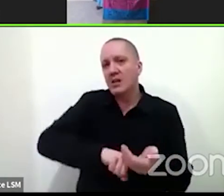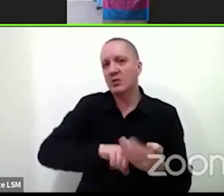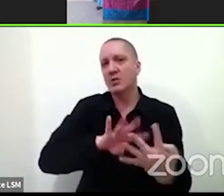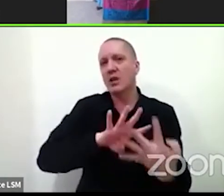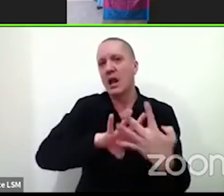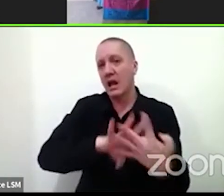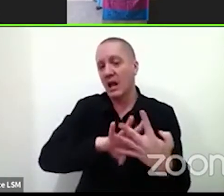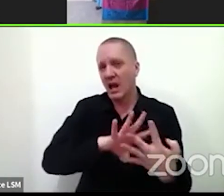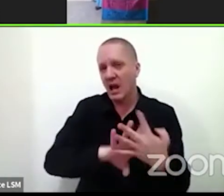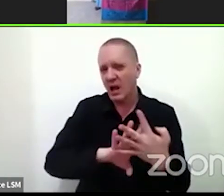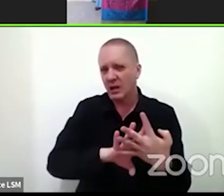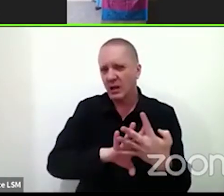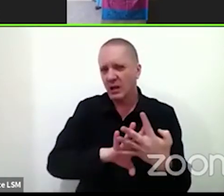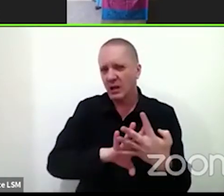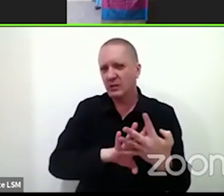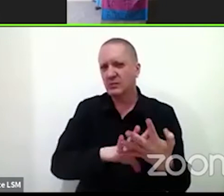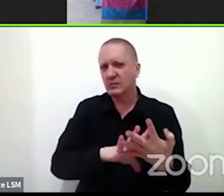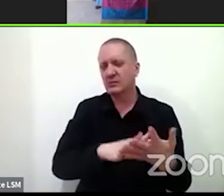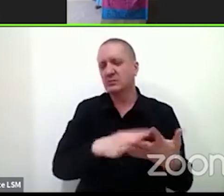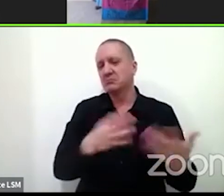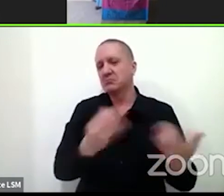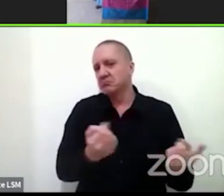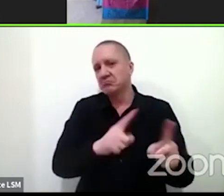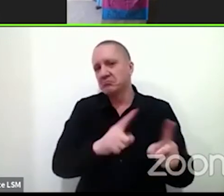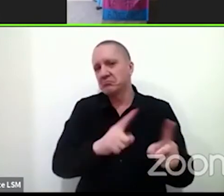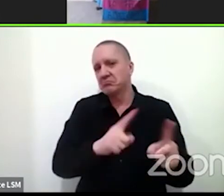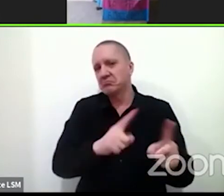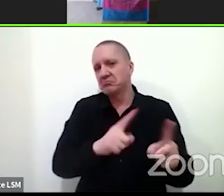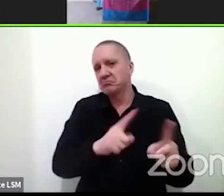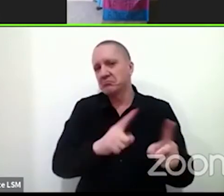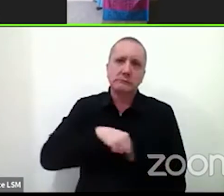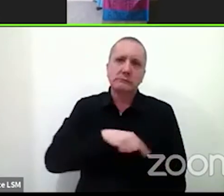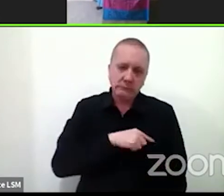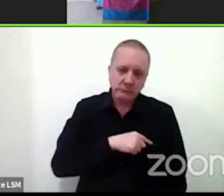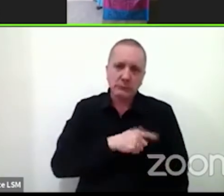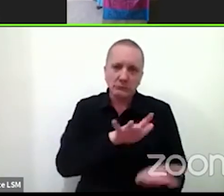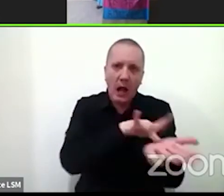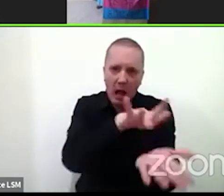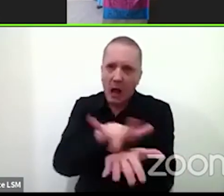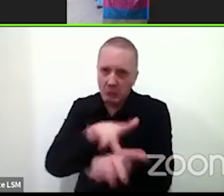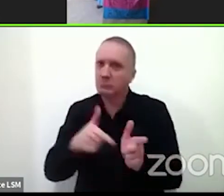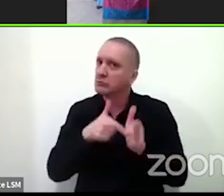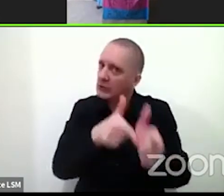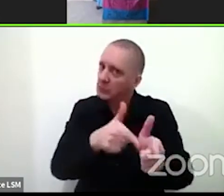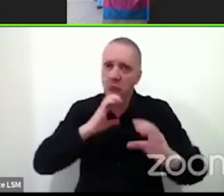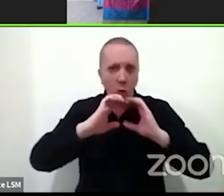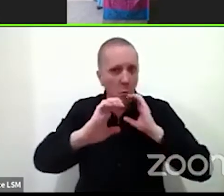cárceles, prisiones y centros de detención para no perder la comunicación con ellos.